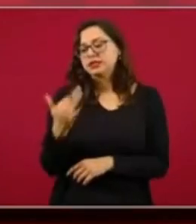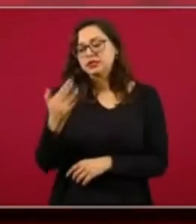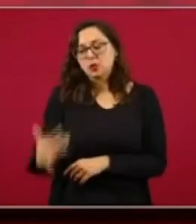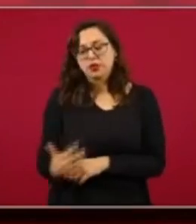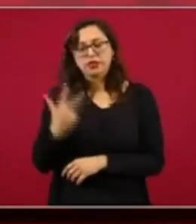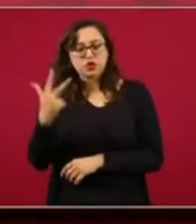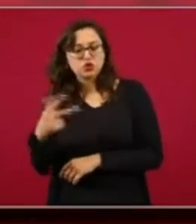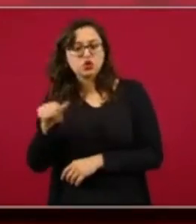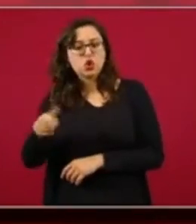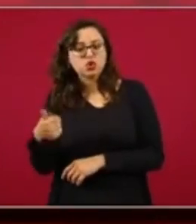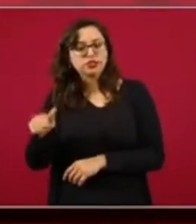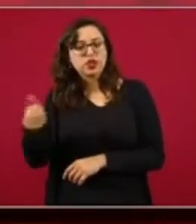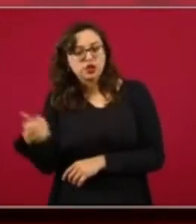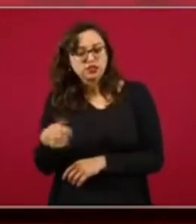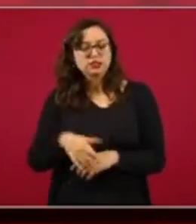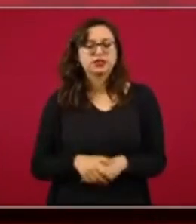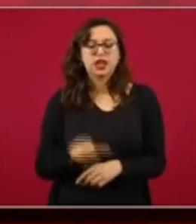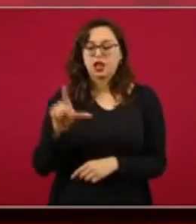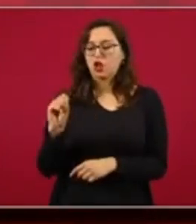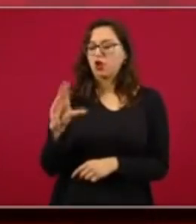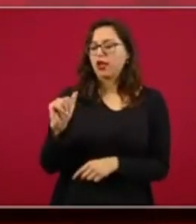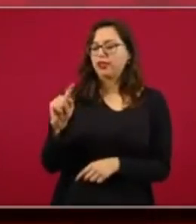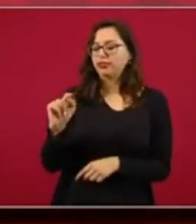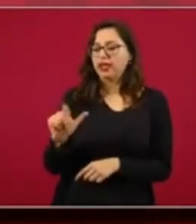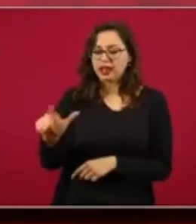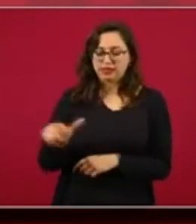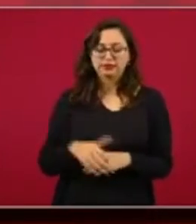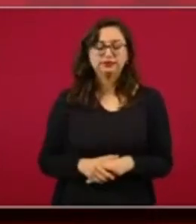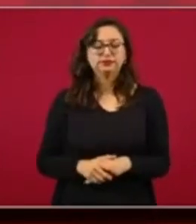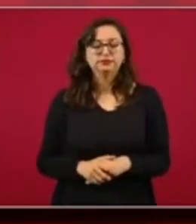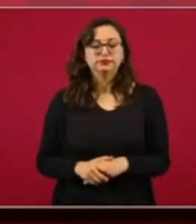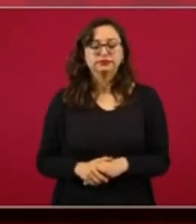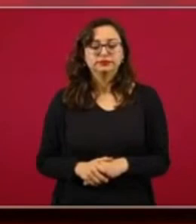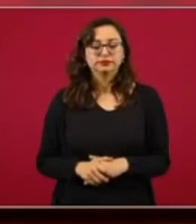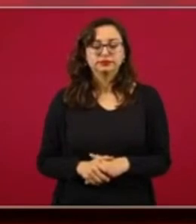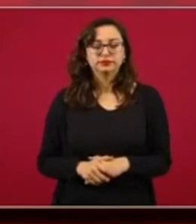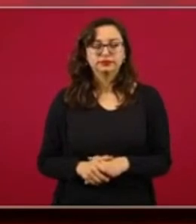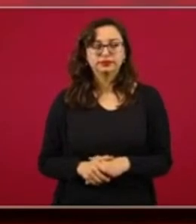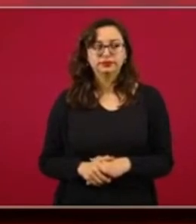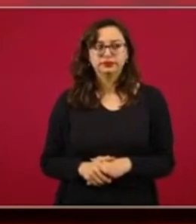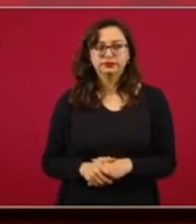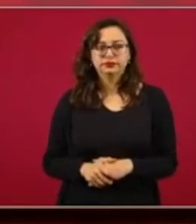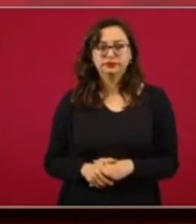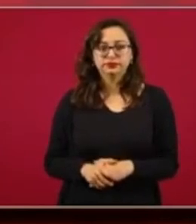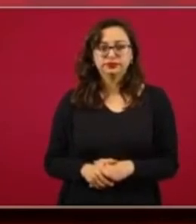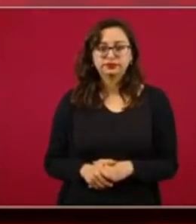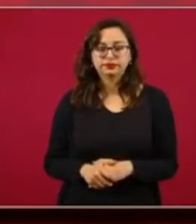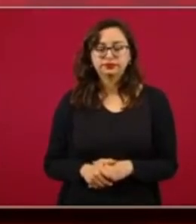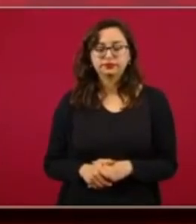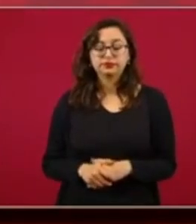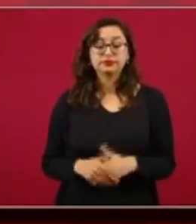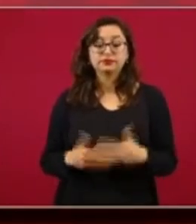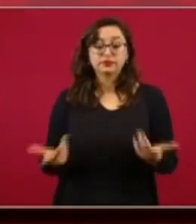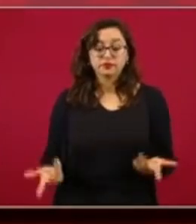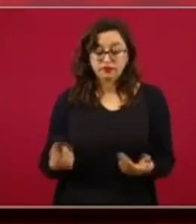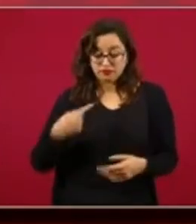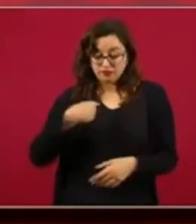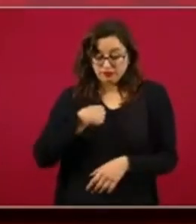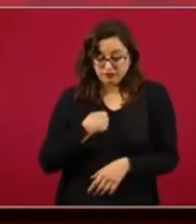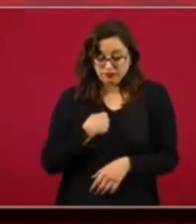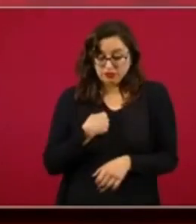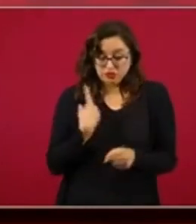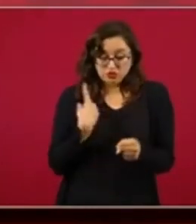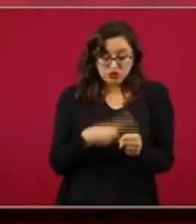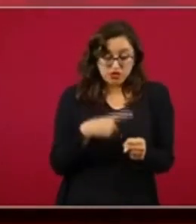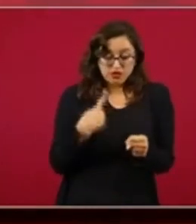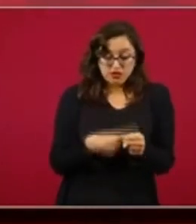56-58-1111, el número de Locatel. Y si una persona es contacto de otra persona que se sabe